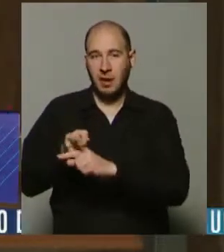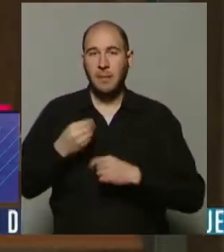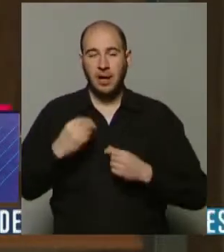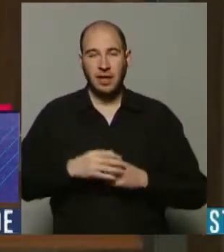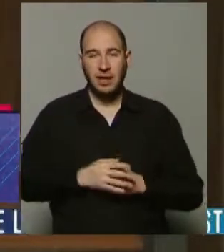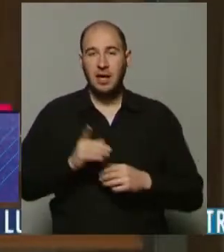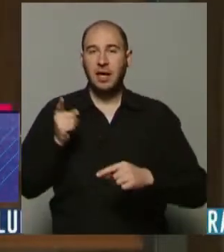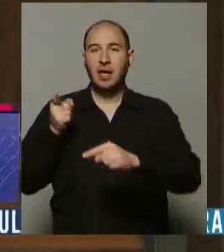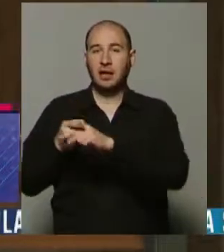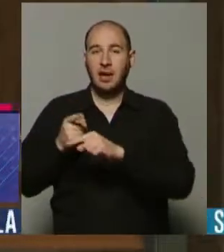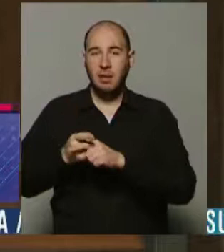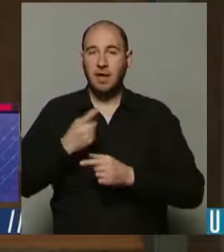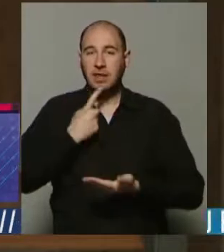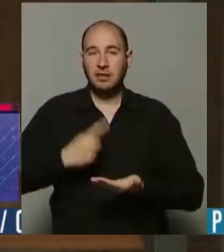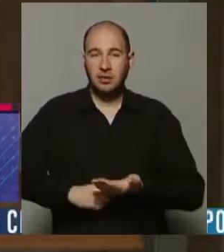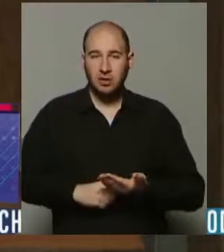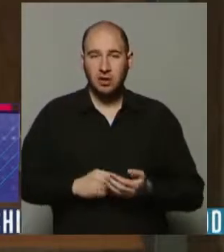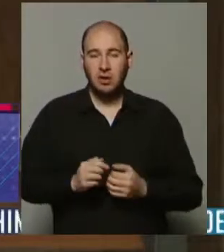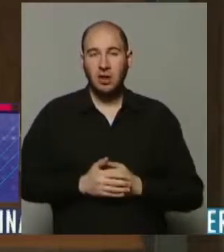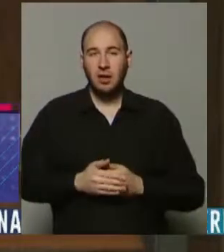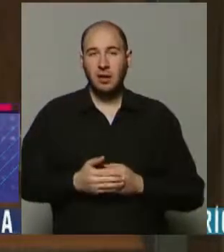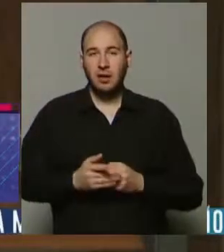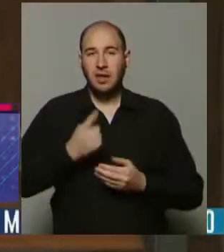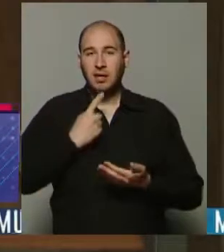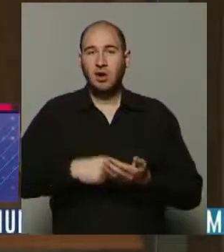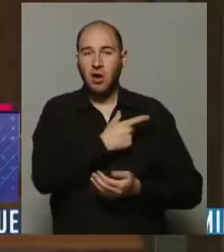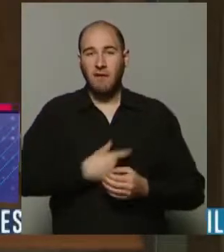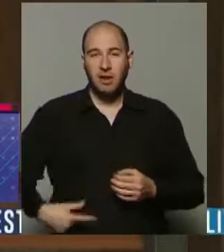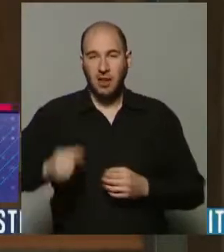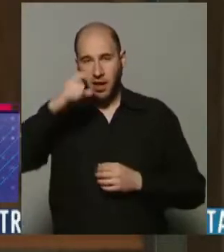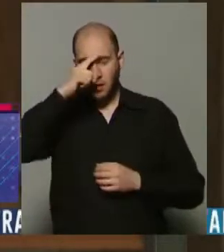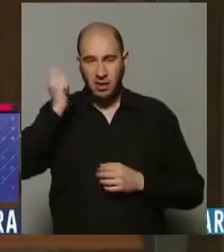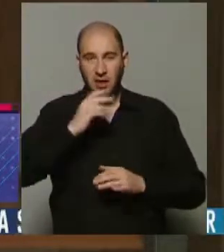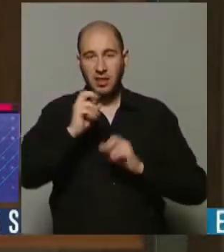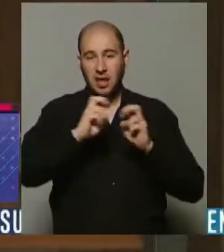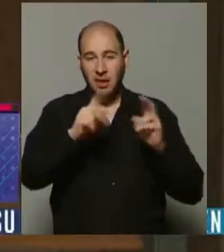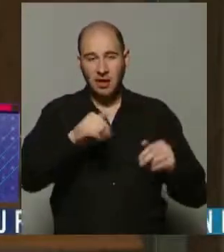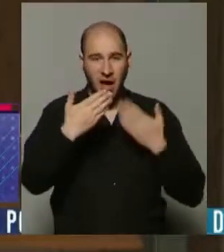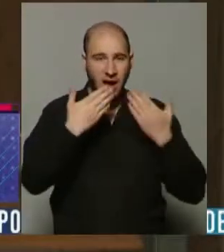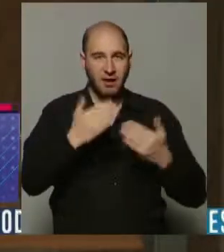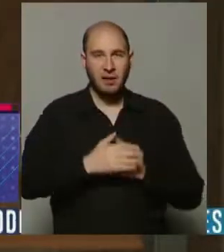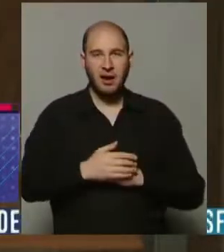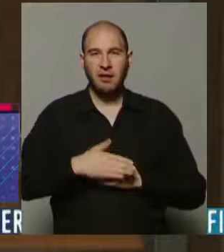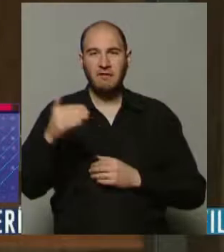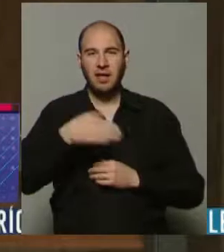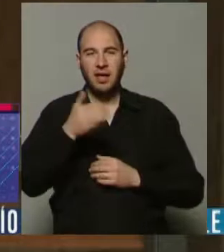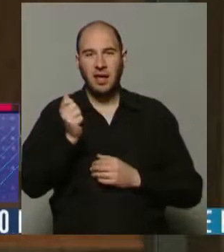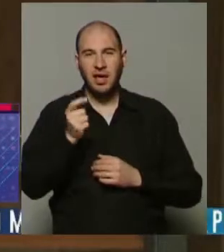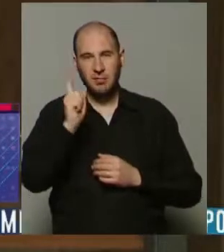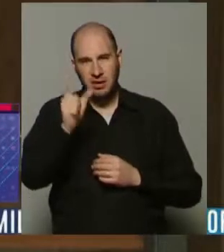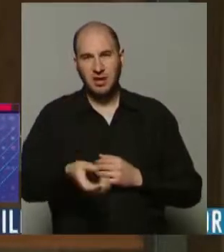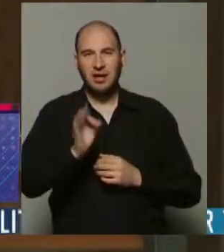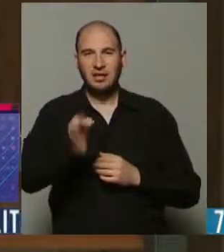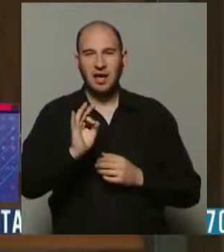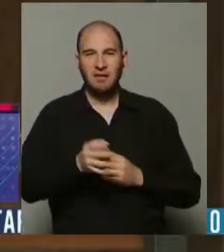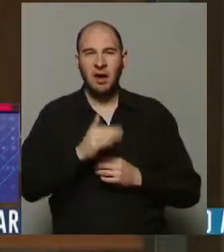para reclamar por las decisiones y las medidas que había tomado el gobierno nacional. Para hablar de este tema y de otros más tenemos a nuestro especialista,